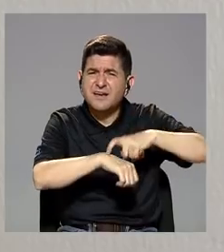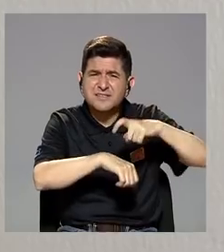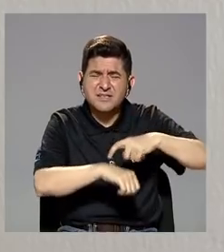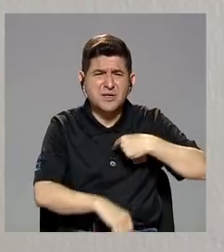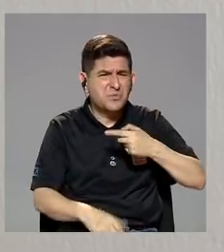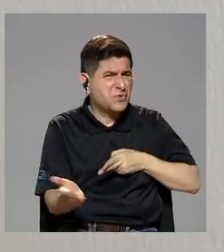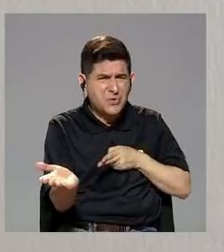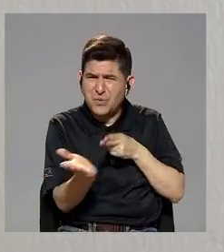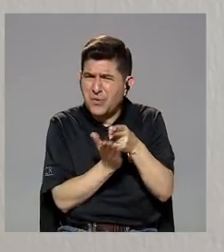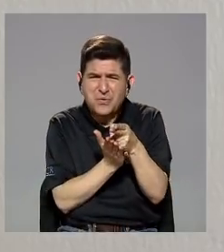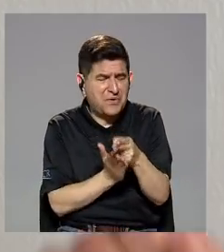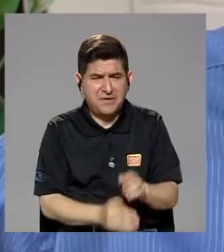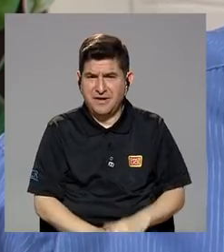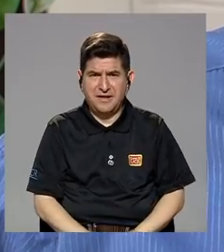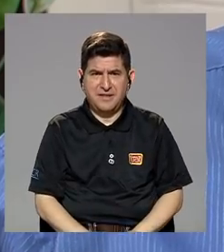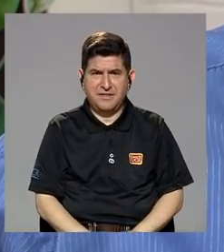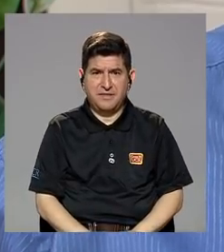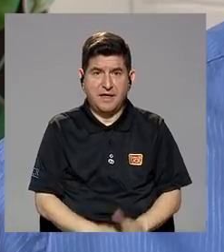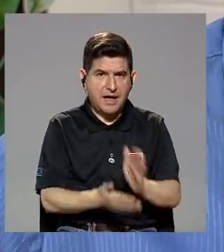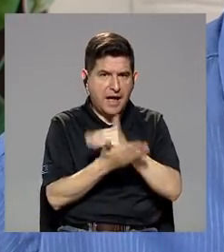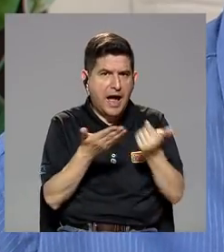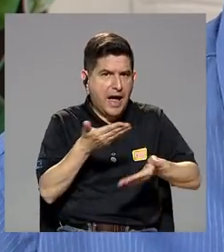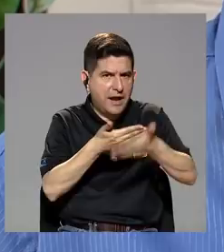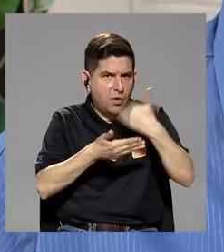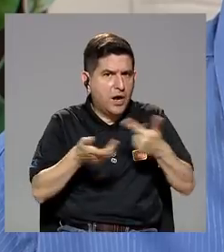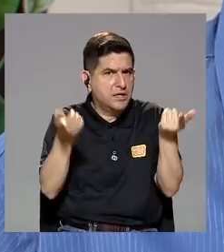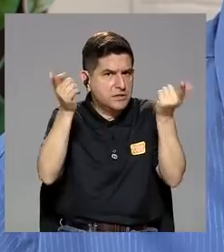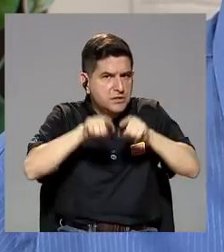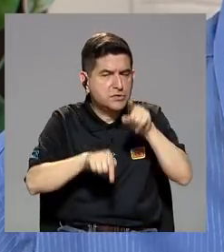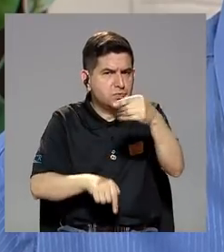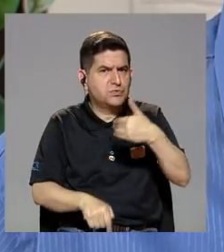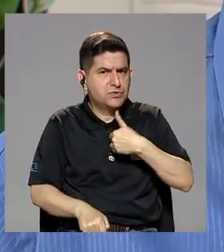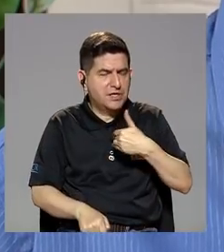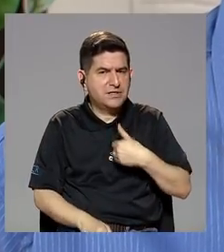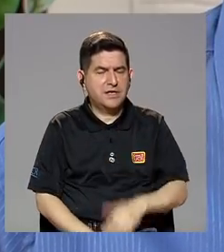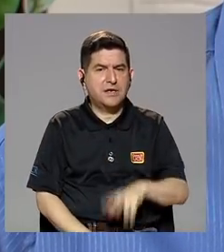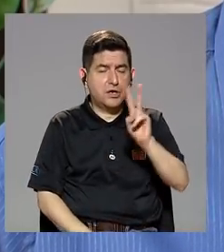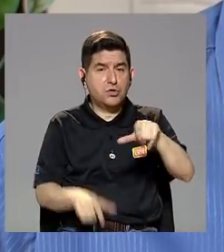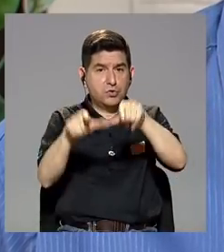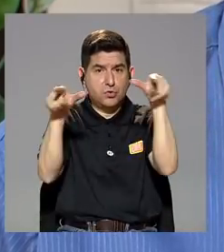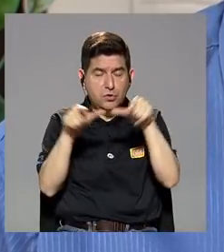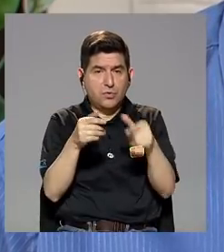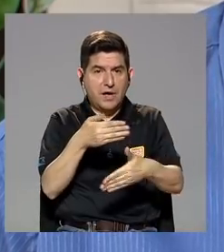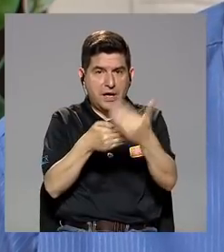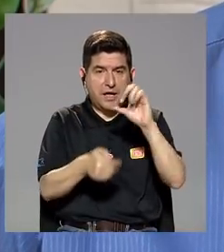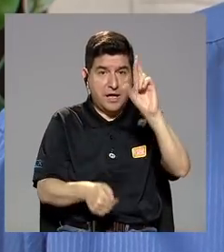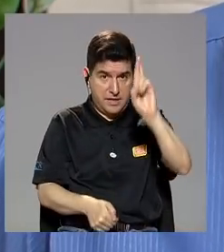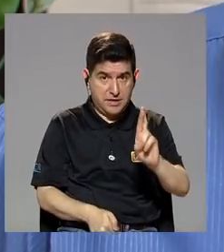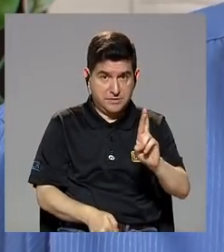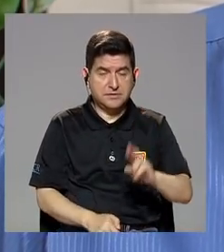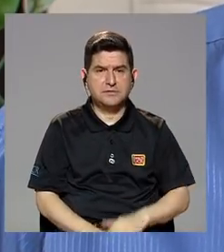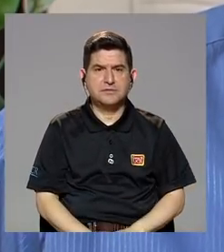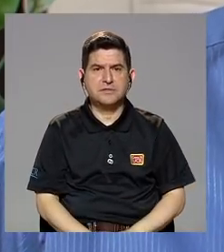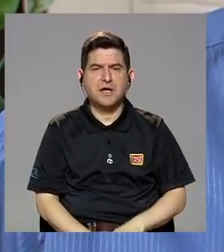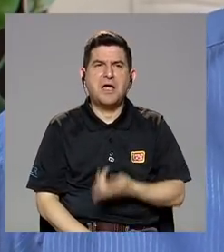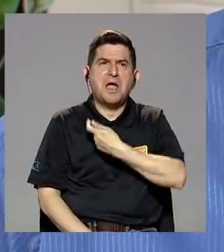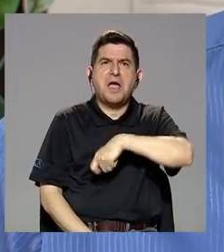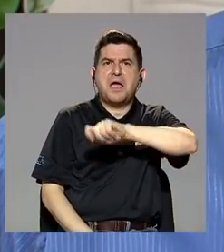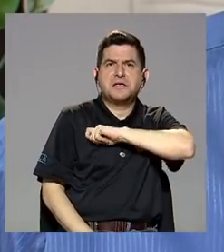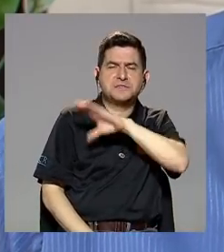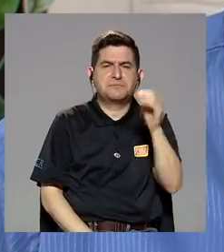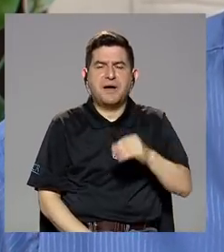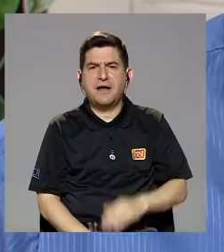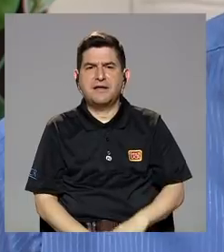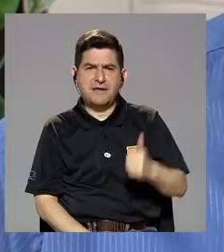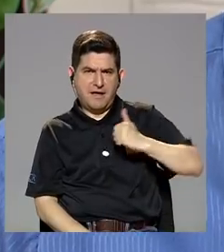para serte franco no tengo idea lo que pasó antes que es muy interesante que éste tenía inclusive dos destinos antes de ir a costa rica que estaba entre españa y canadá